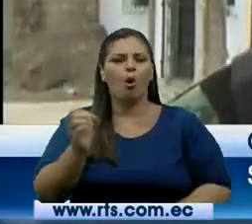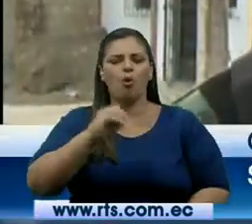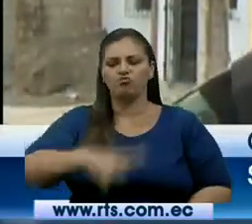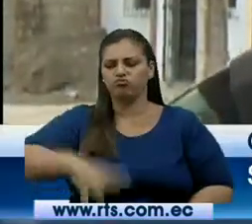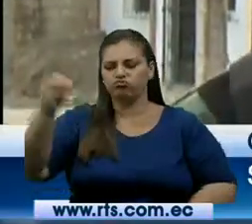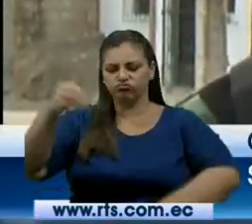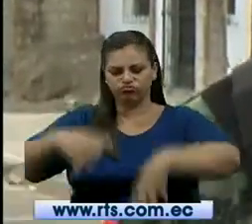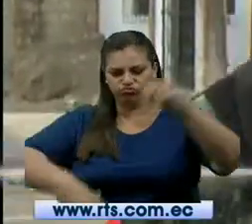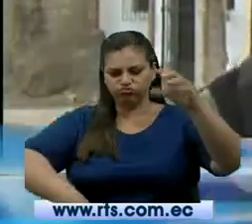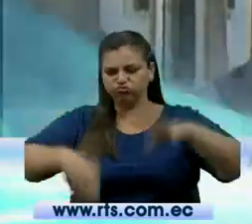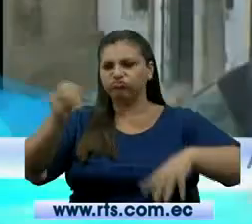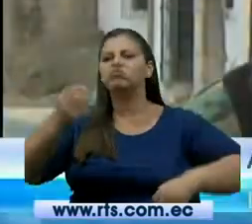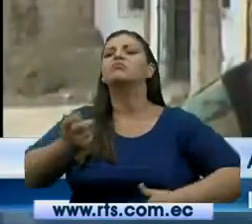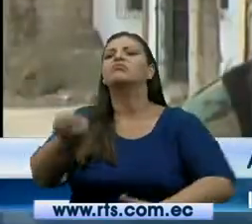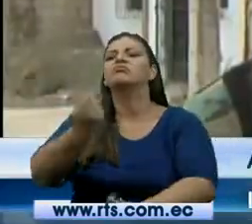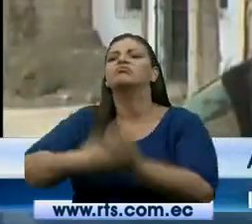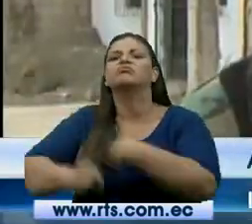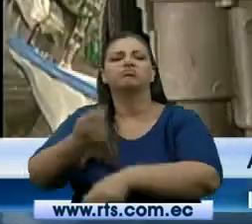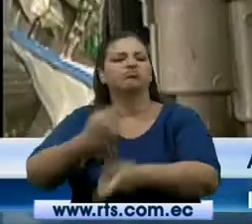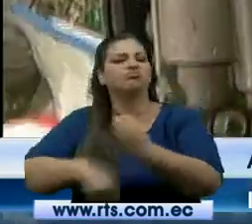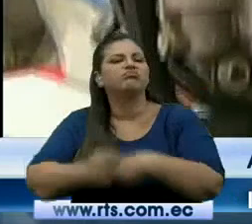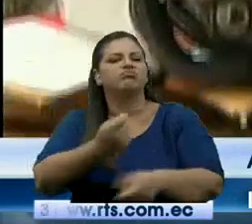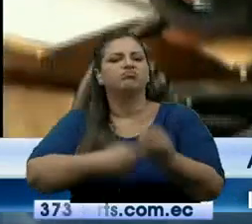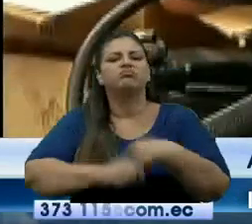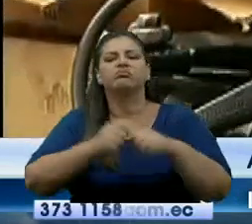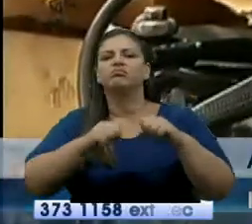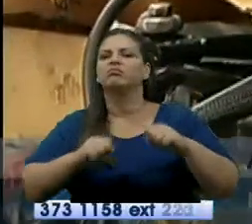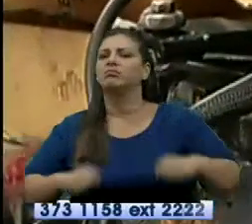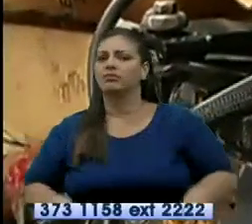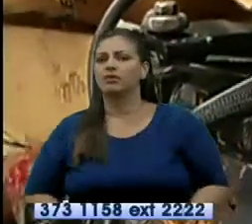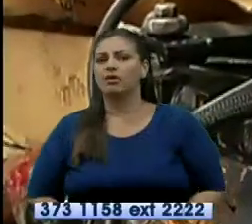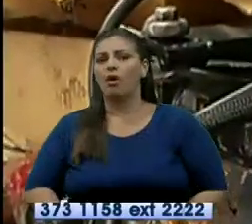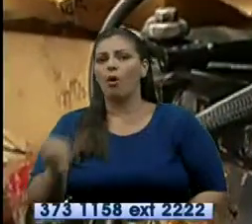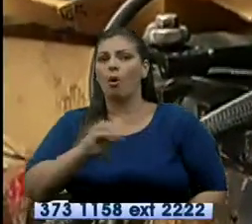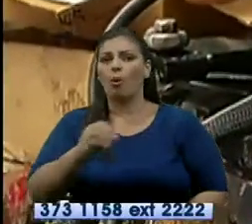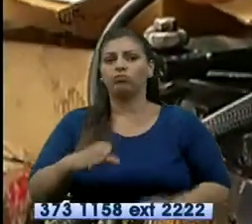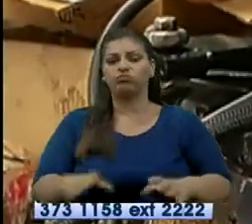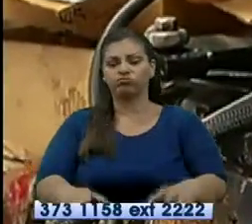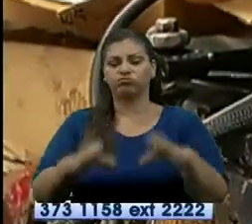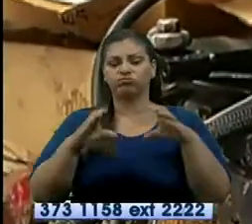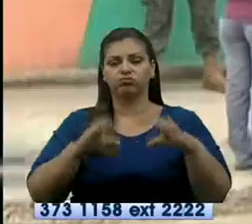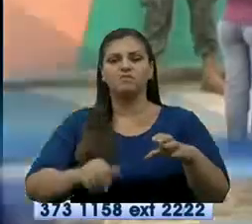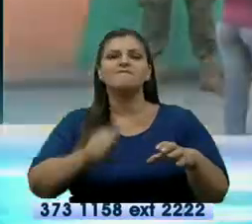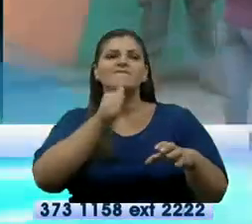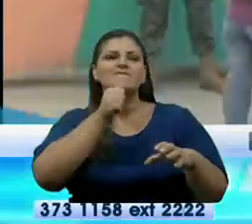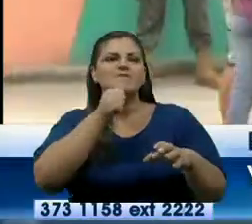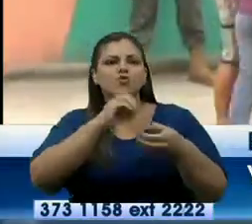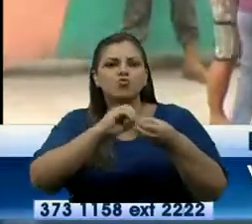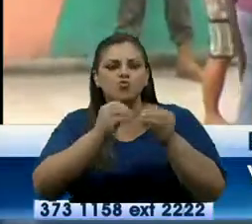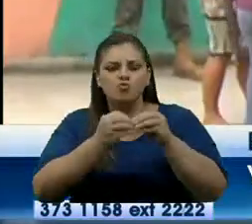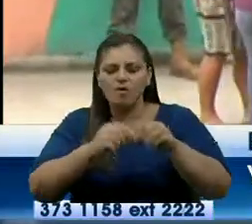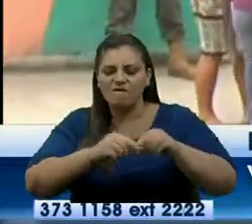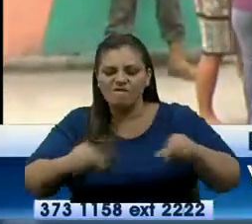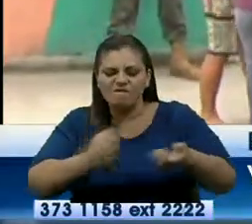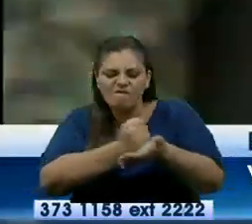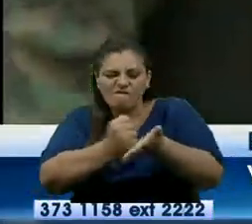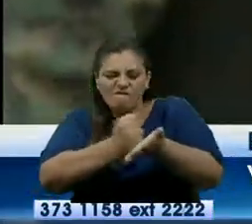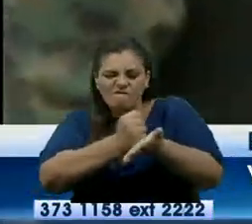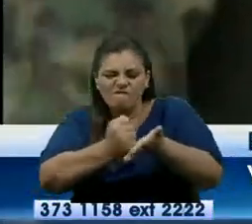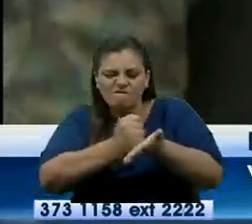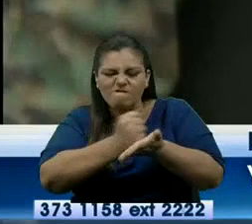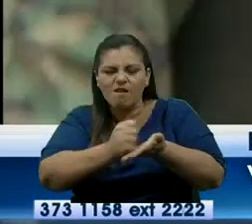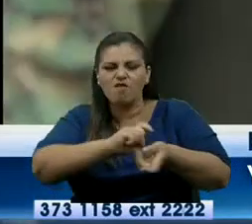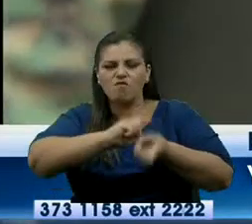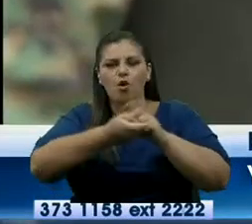prácticamente y vendidos sus piezas por partes o a su vez son cambiados el número de series o troquelados. El resto del decomiso fue localizado dentro